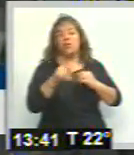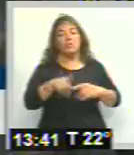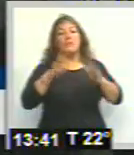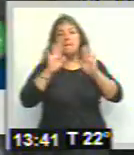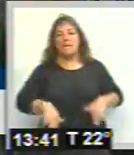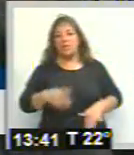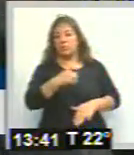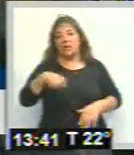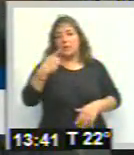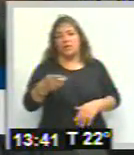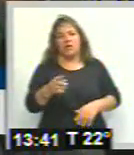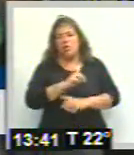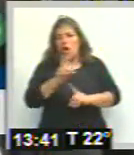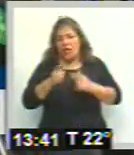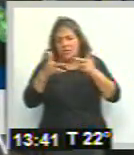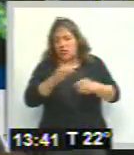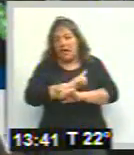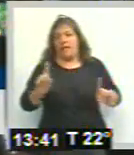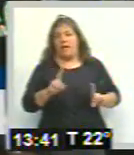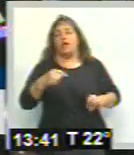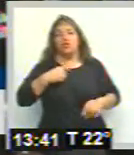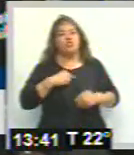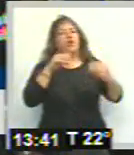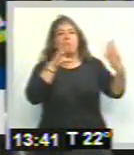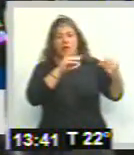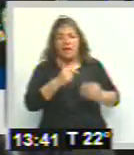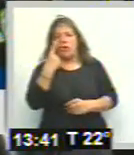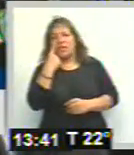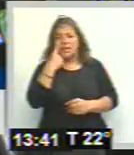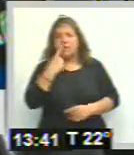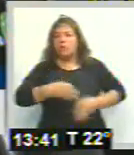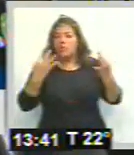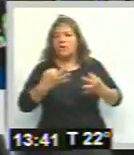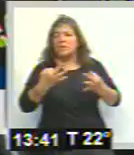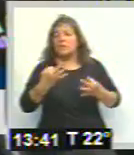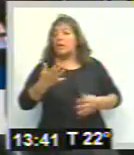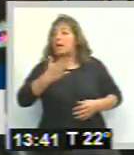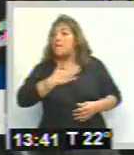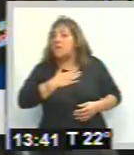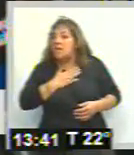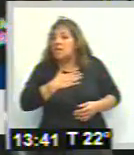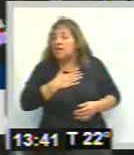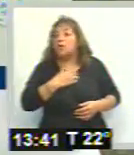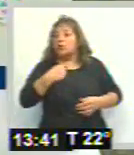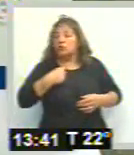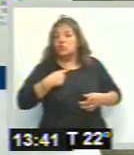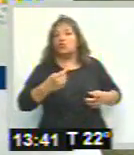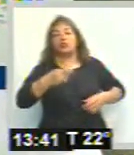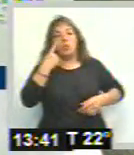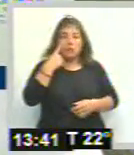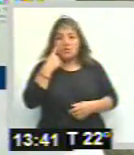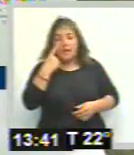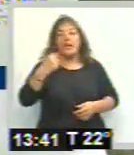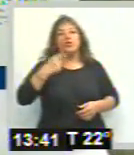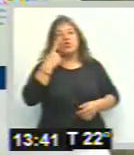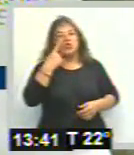la semana que viene? No descartamos nada. Y yo voy a hablar con el intendente, como tiene que ser, porque a mí, yo soy un empleo municipal viejo y yo conozco todas